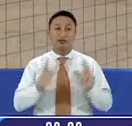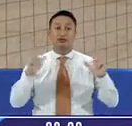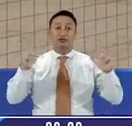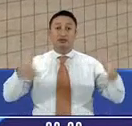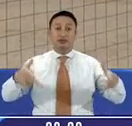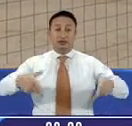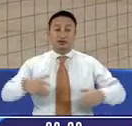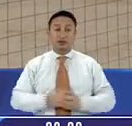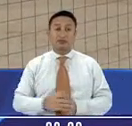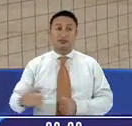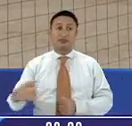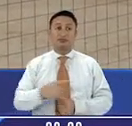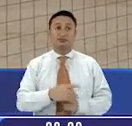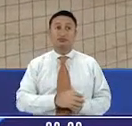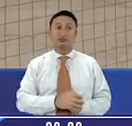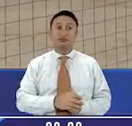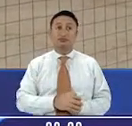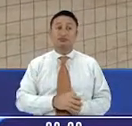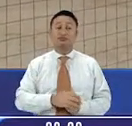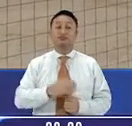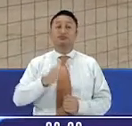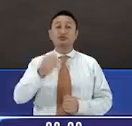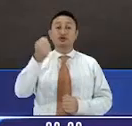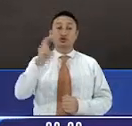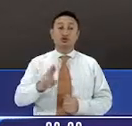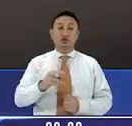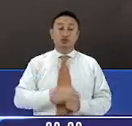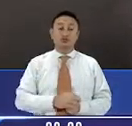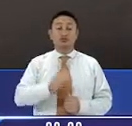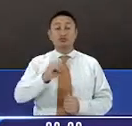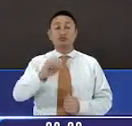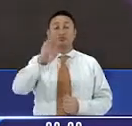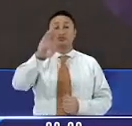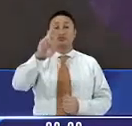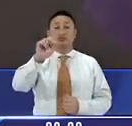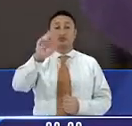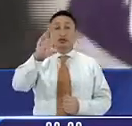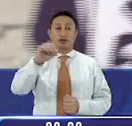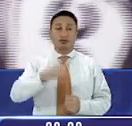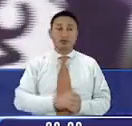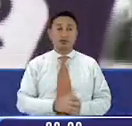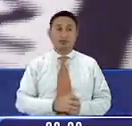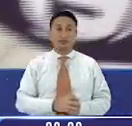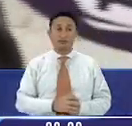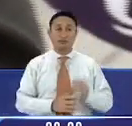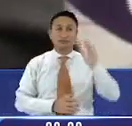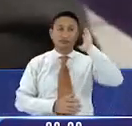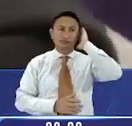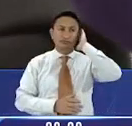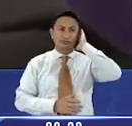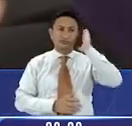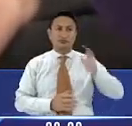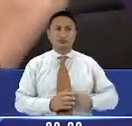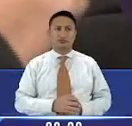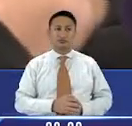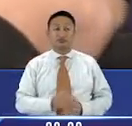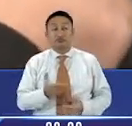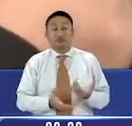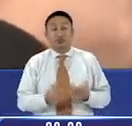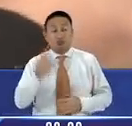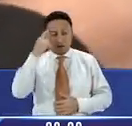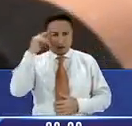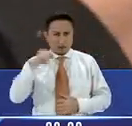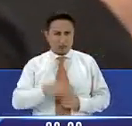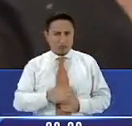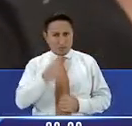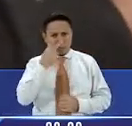San Francisco en el sector de Obrero Independiente. Entonces, me parece haberle visto a uno que estaba así, pero no me di